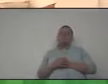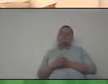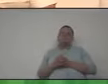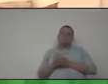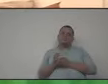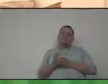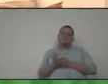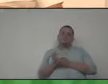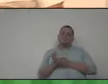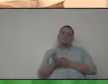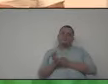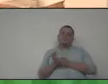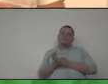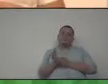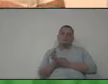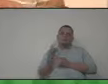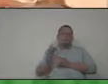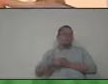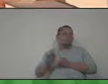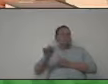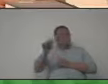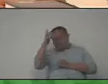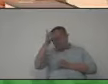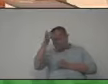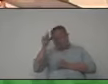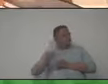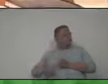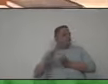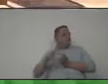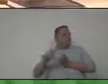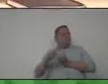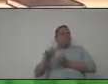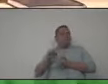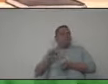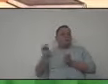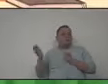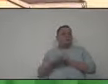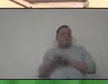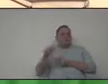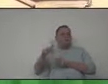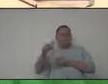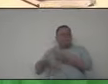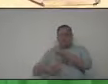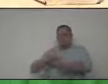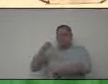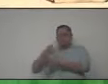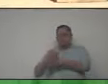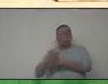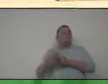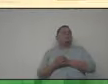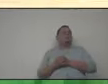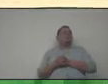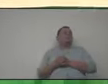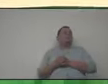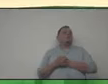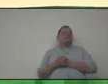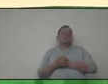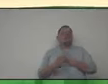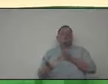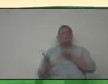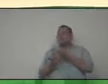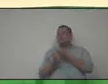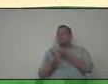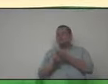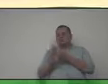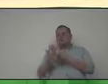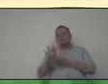de los puntos, y que también ha sido neurálgico por el cambio que hicimos este año, es la ruta